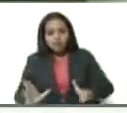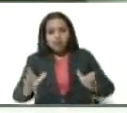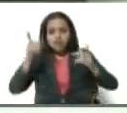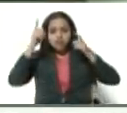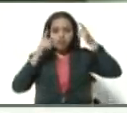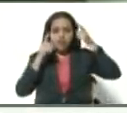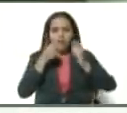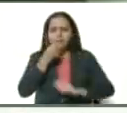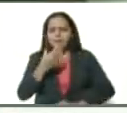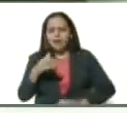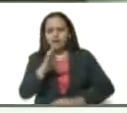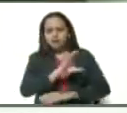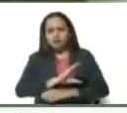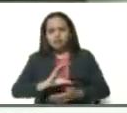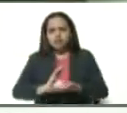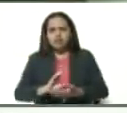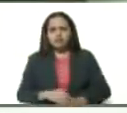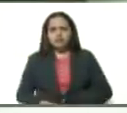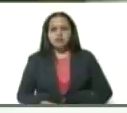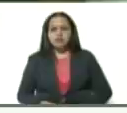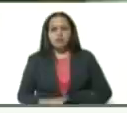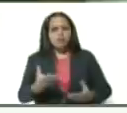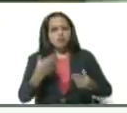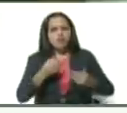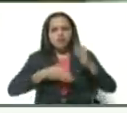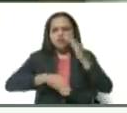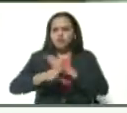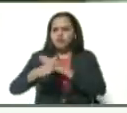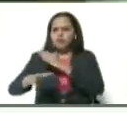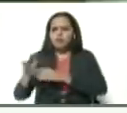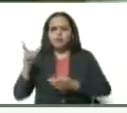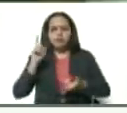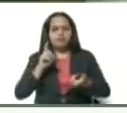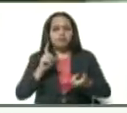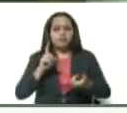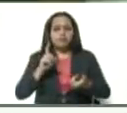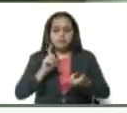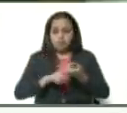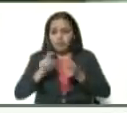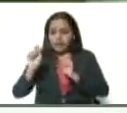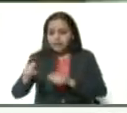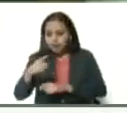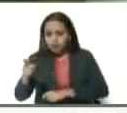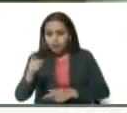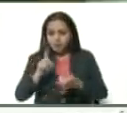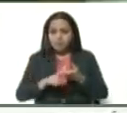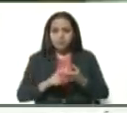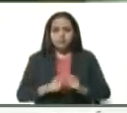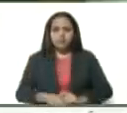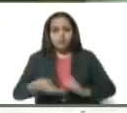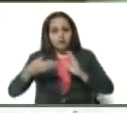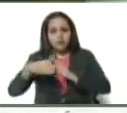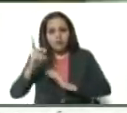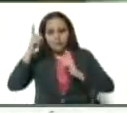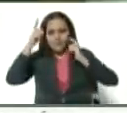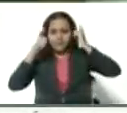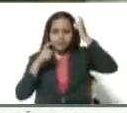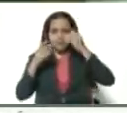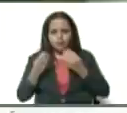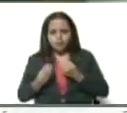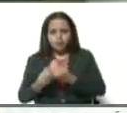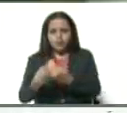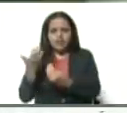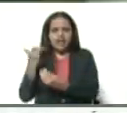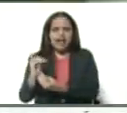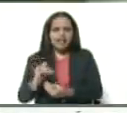Bello terruño, cuántas veces lo visitamos con el comandante, ¿verdad, Silvia? Cuántas veces, cuando arrancó aquella jornada de